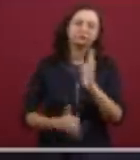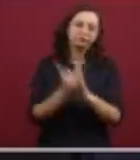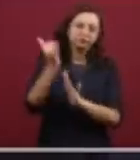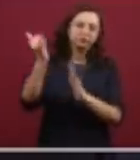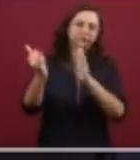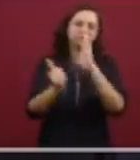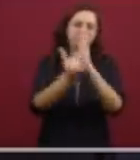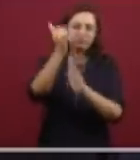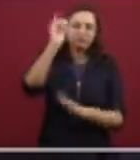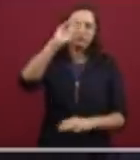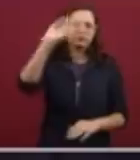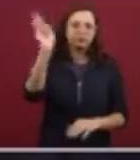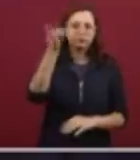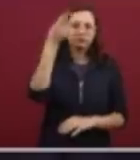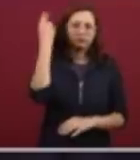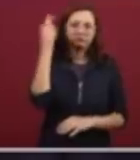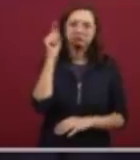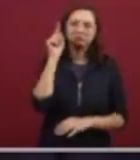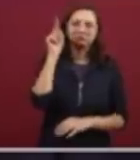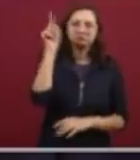donde no hay